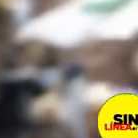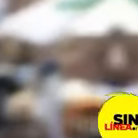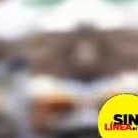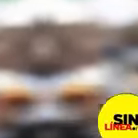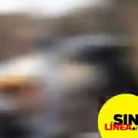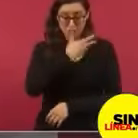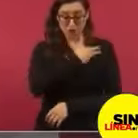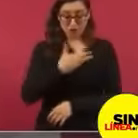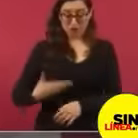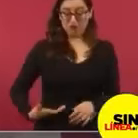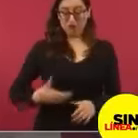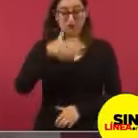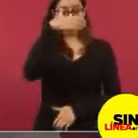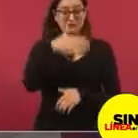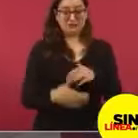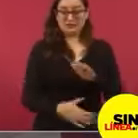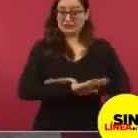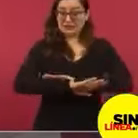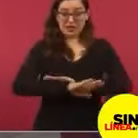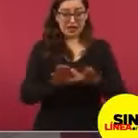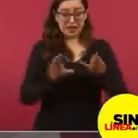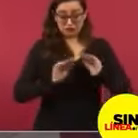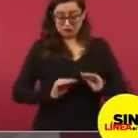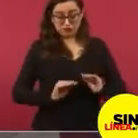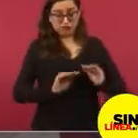mandato, me retiro.